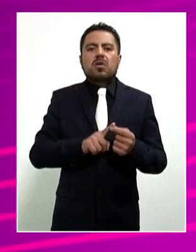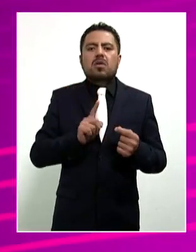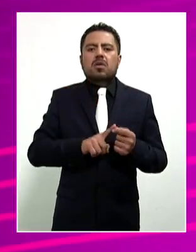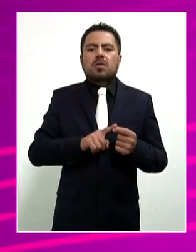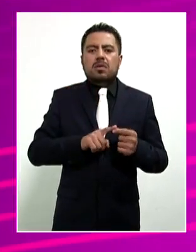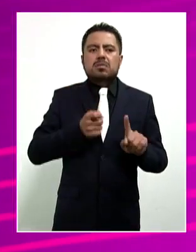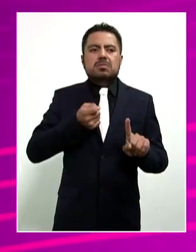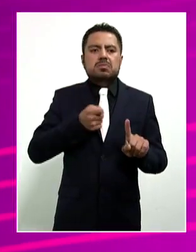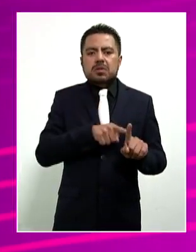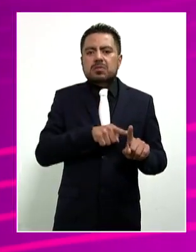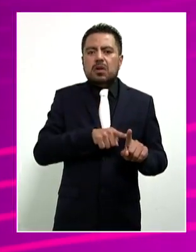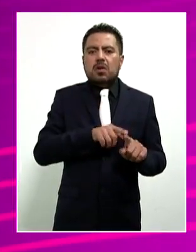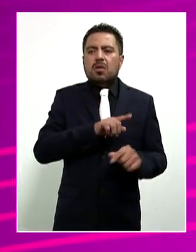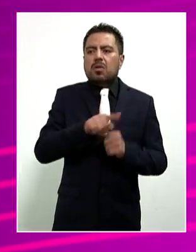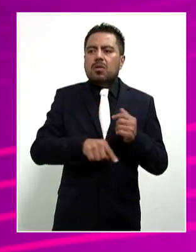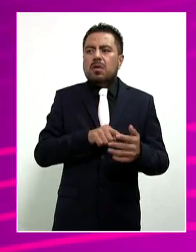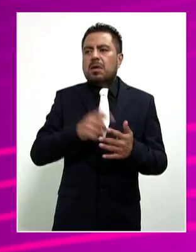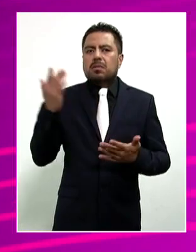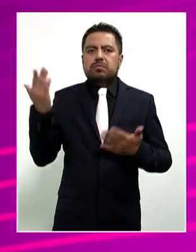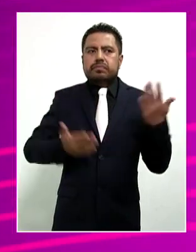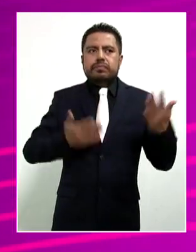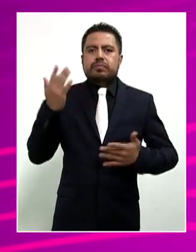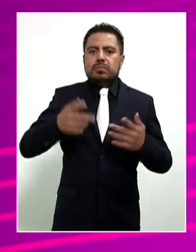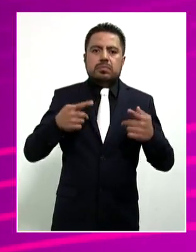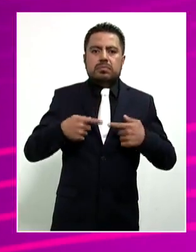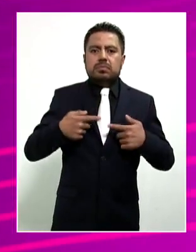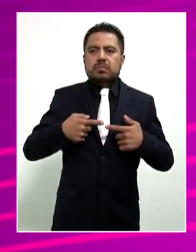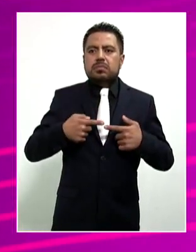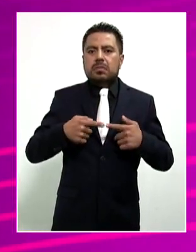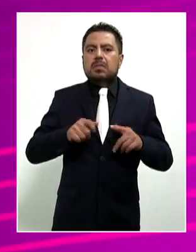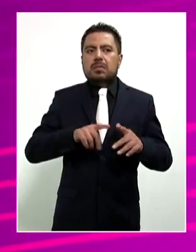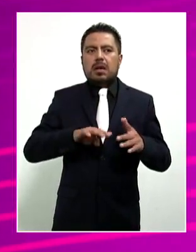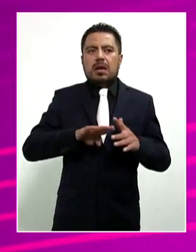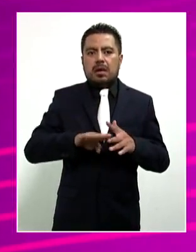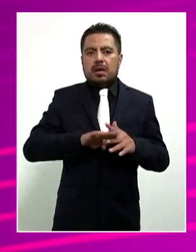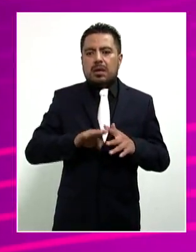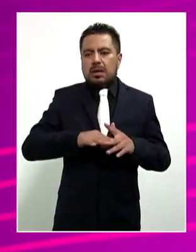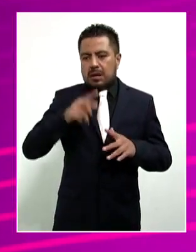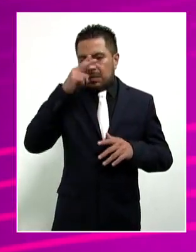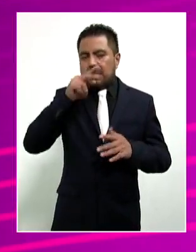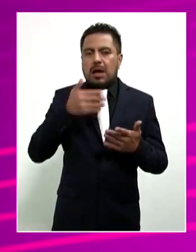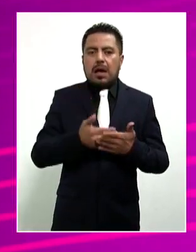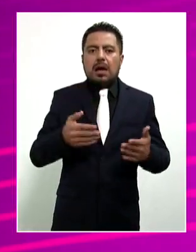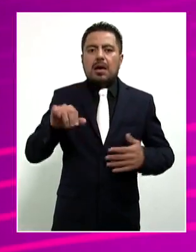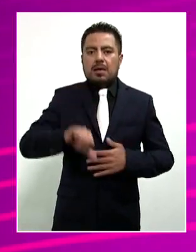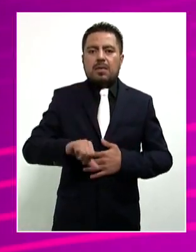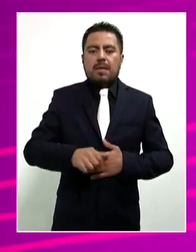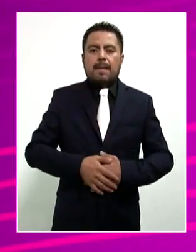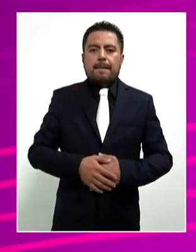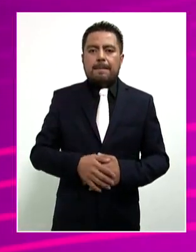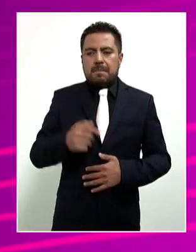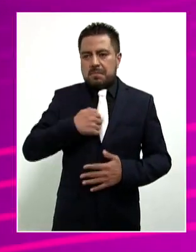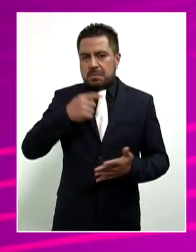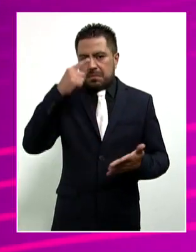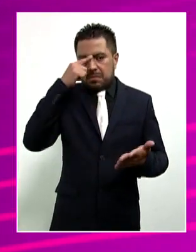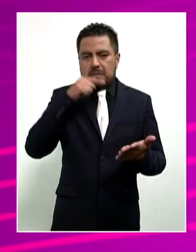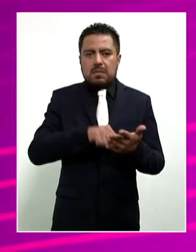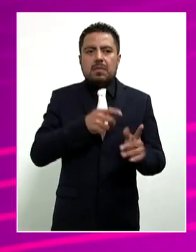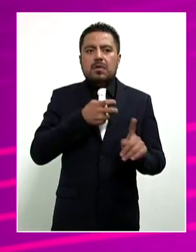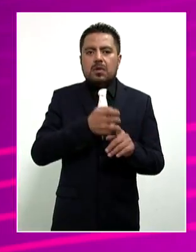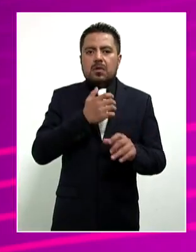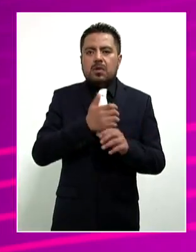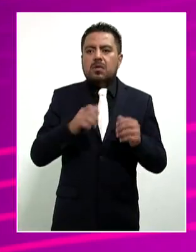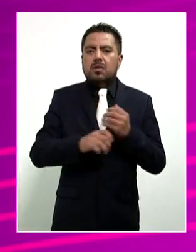que son precisamente las zonas donde está llegando la mayor parte de las personas refugiadas a México en este momento. Y yo creo que ese tipo de